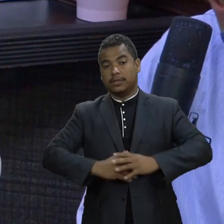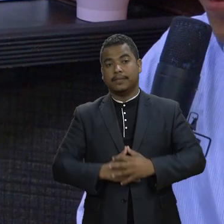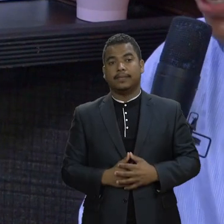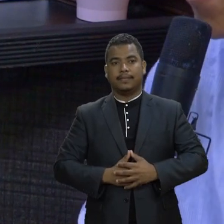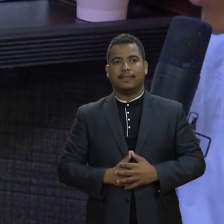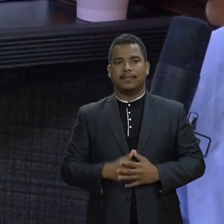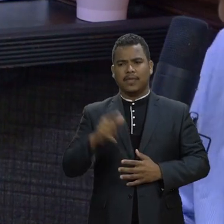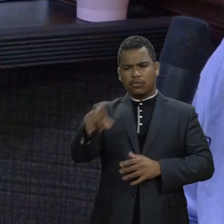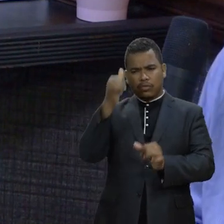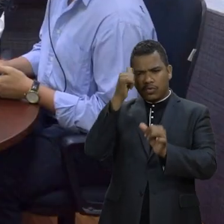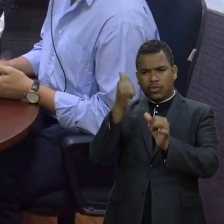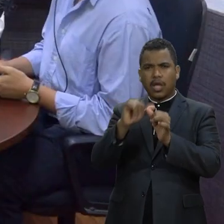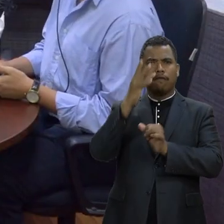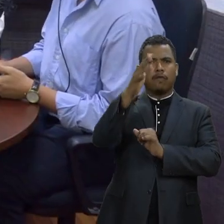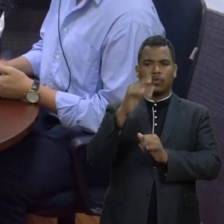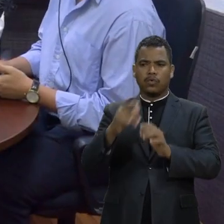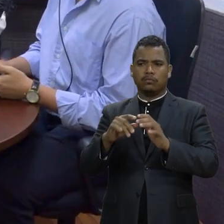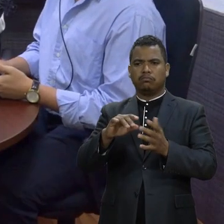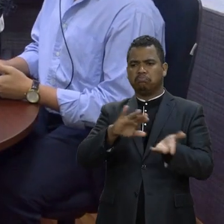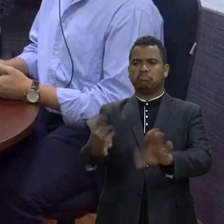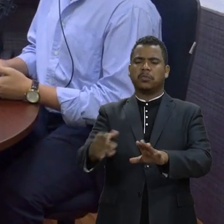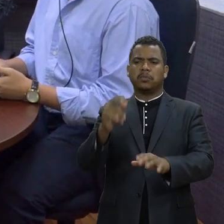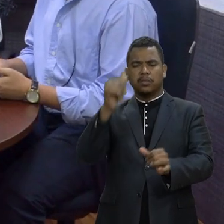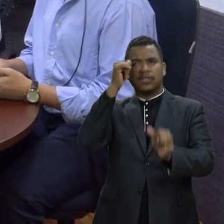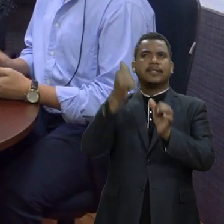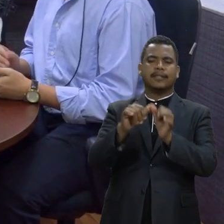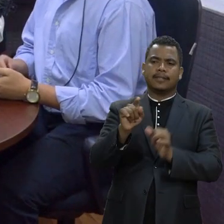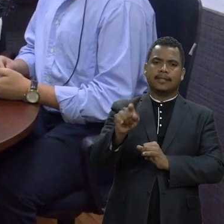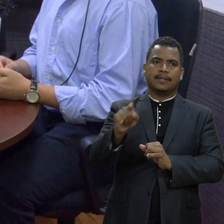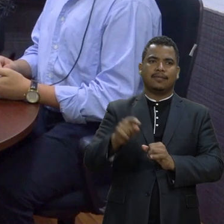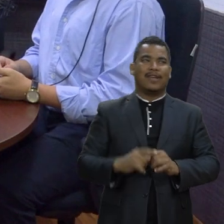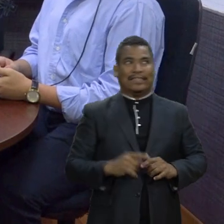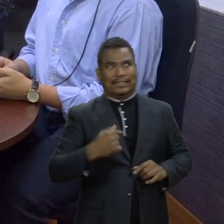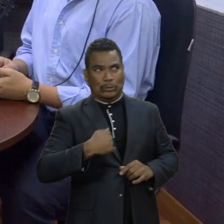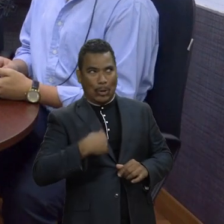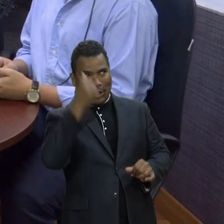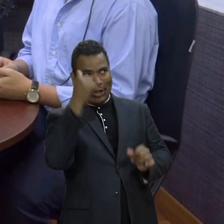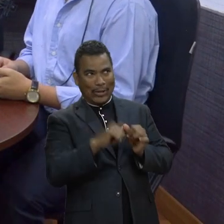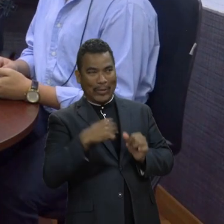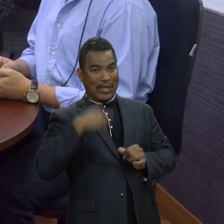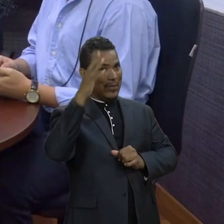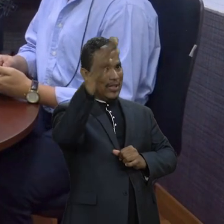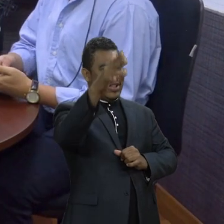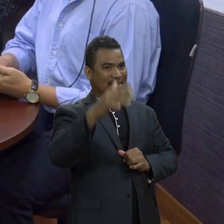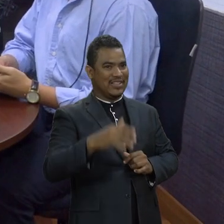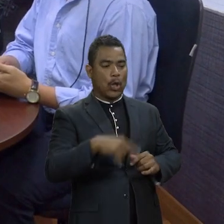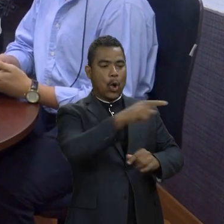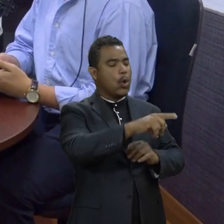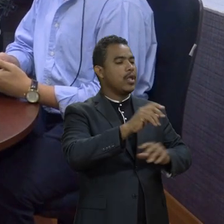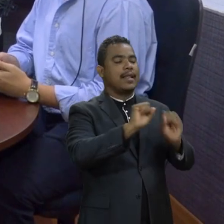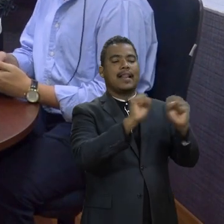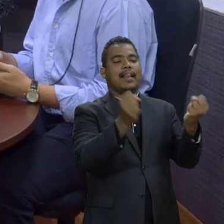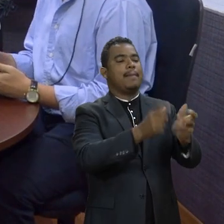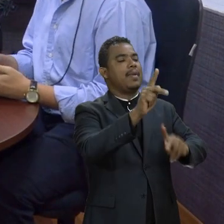bien, qué bien. ¿Y cómo quieres ser recordada? Bueno, mira, yo creo que no seré muy recordada, porque que la